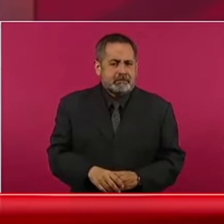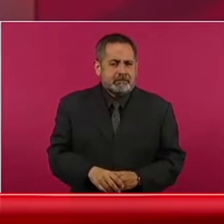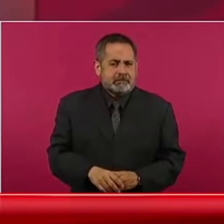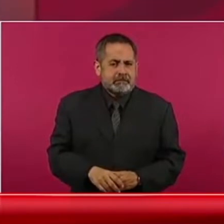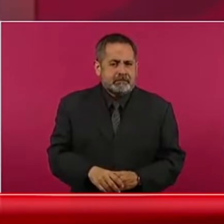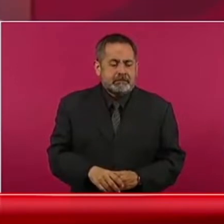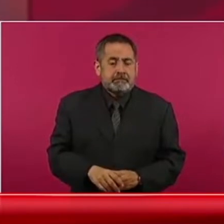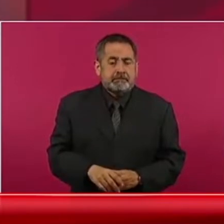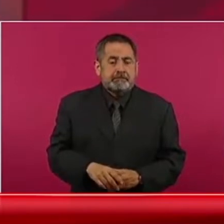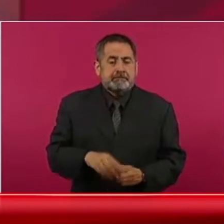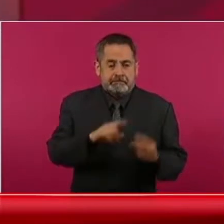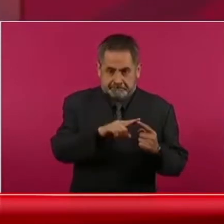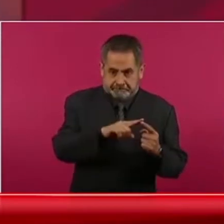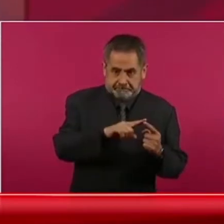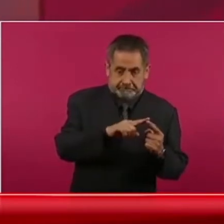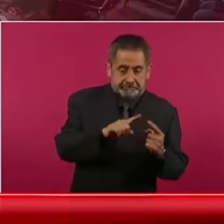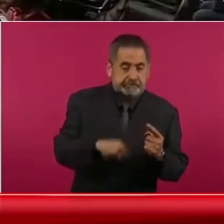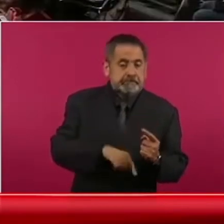Y luego,